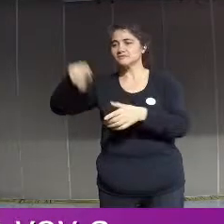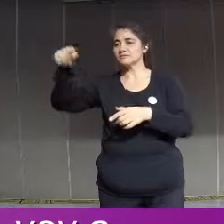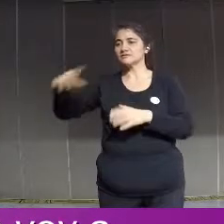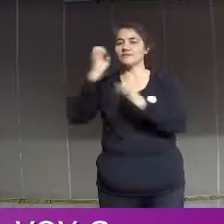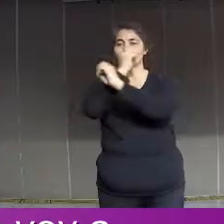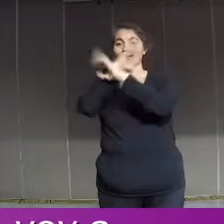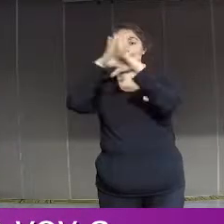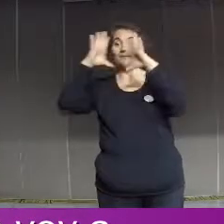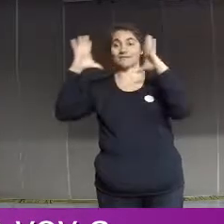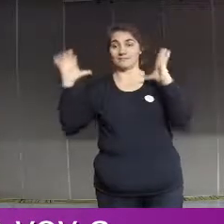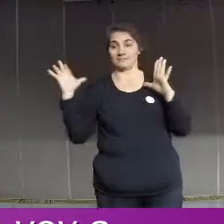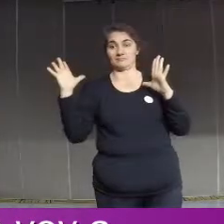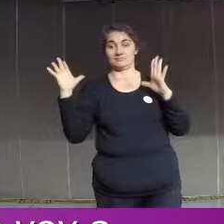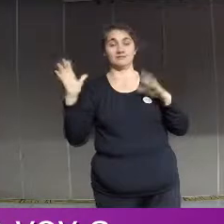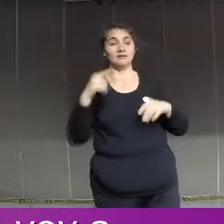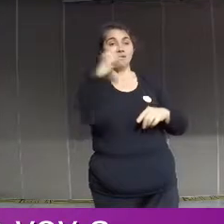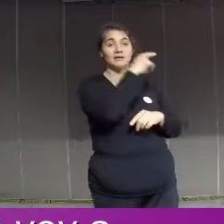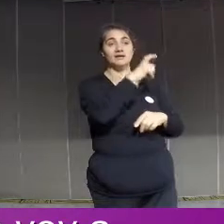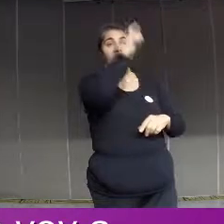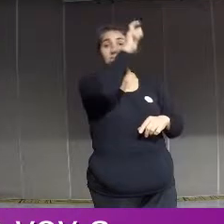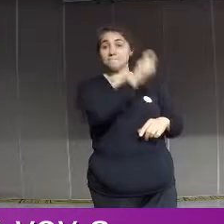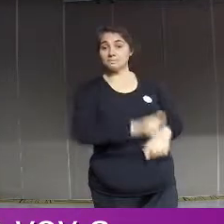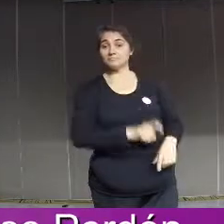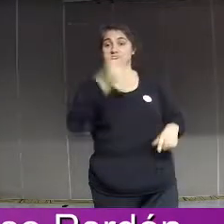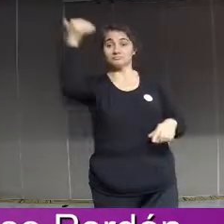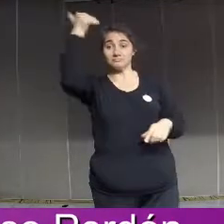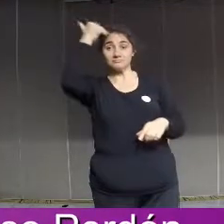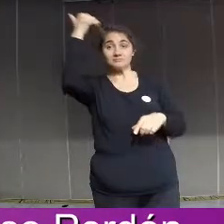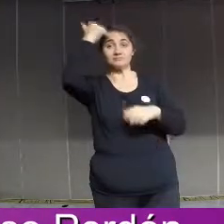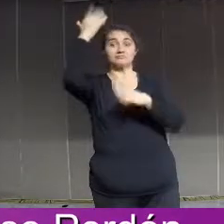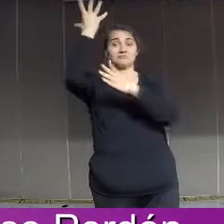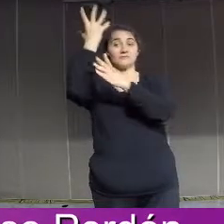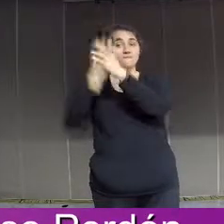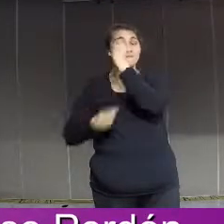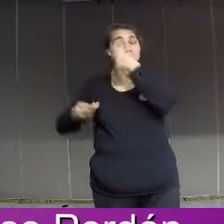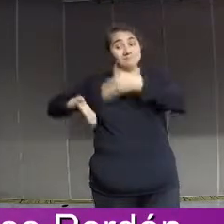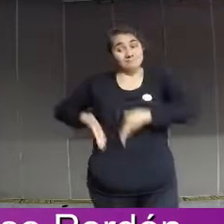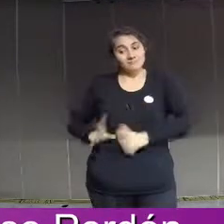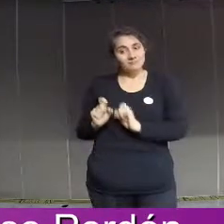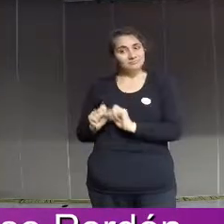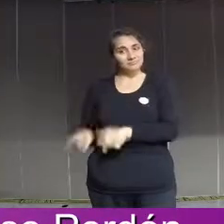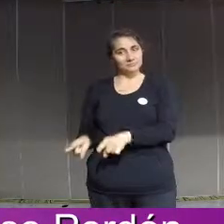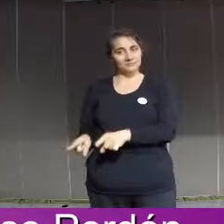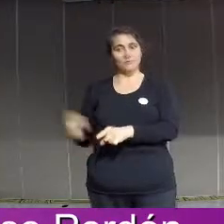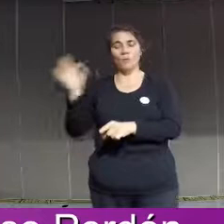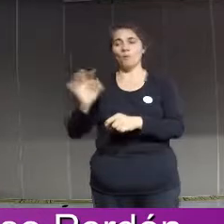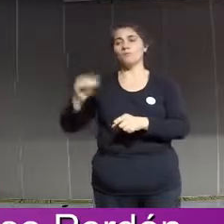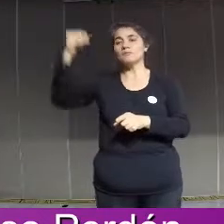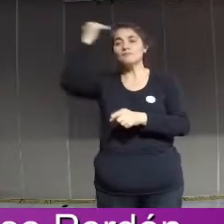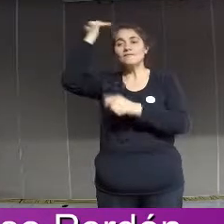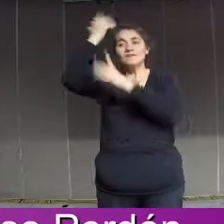es tratamiento en pacientes con patología neurológica congénita o